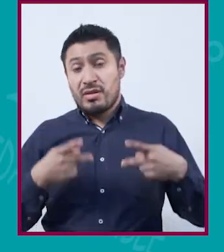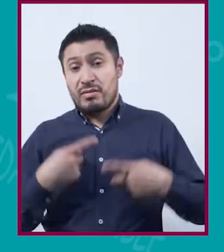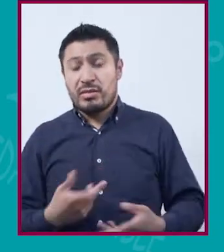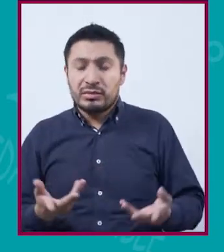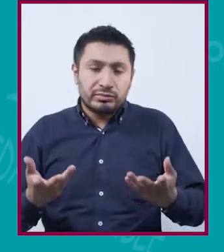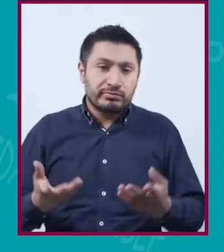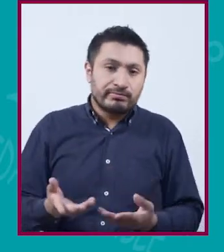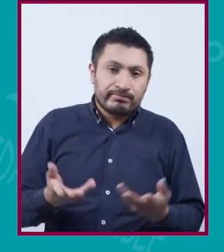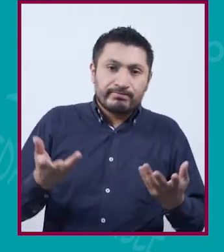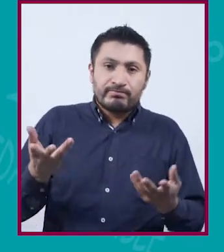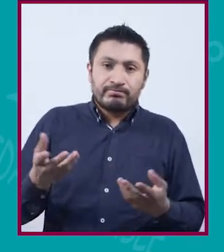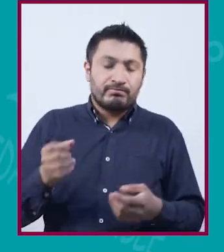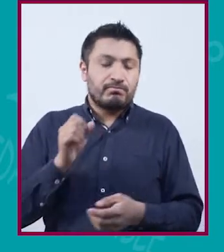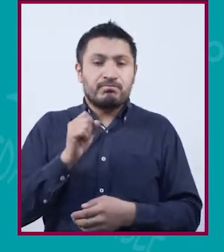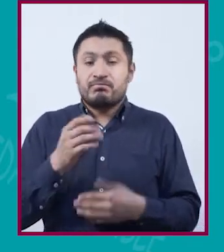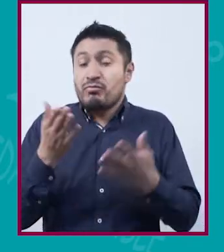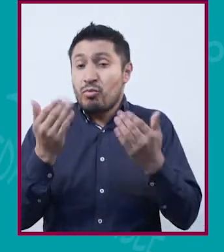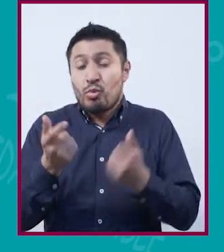tienen los